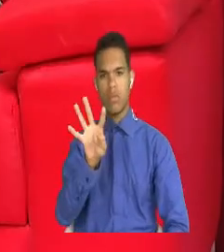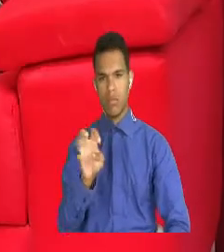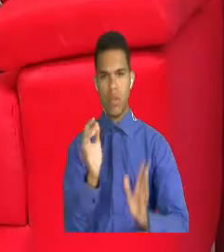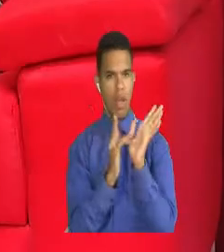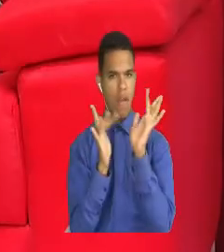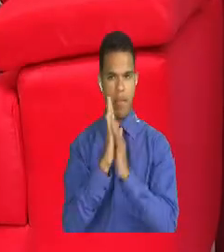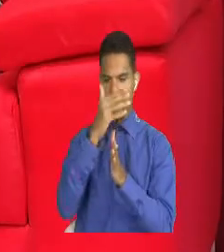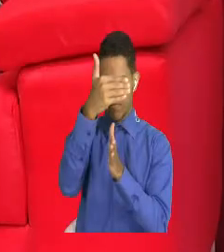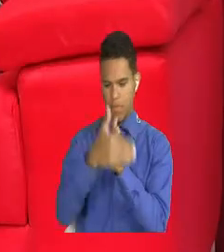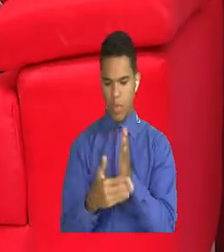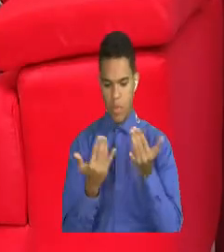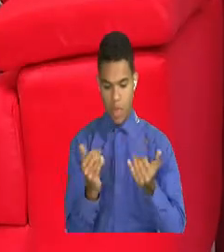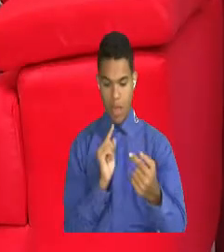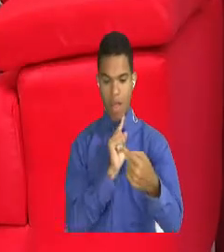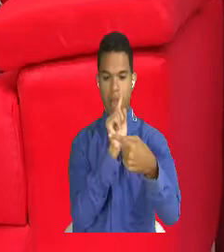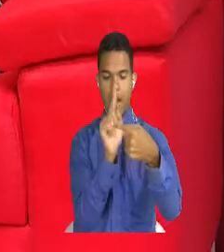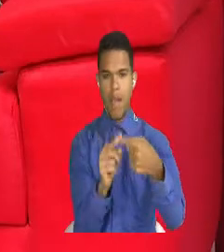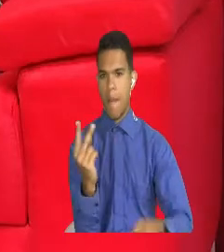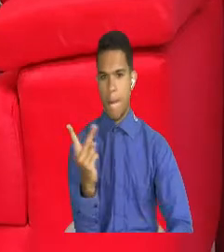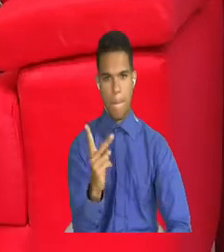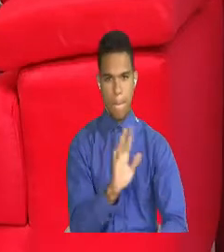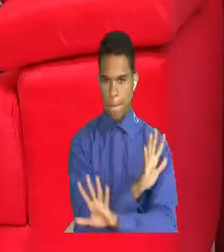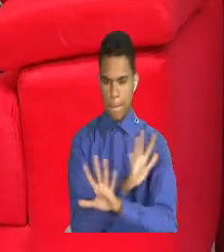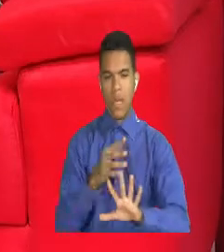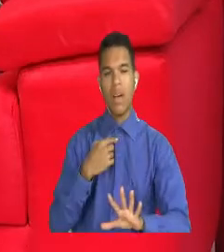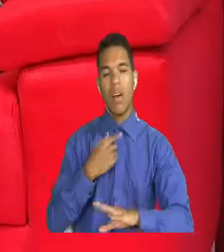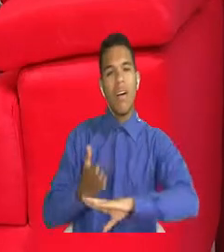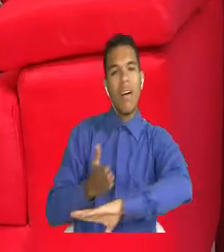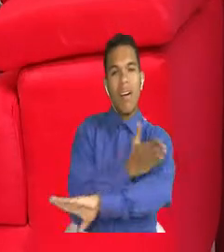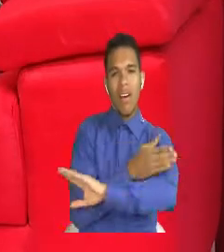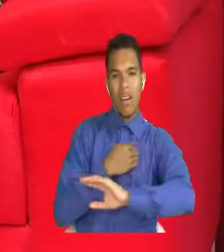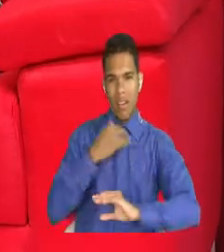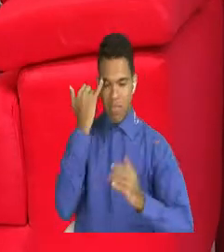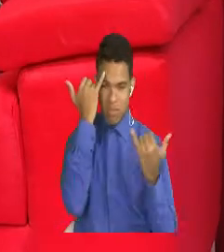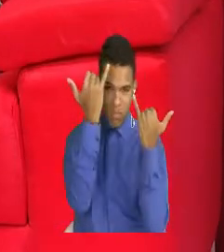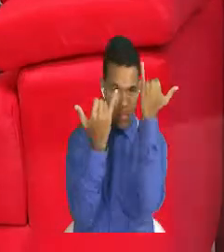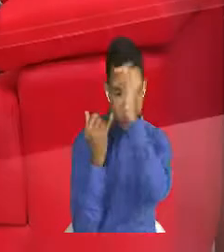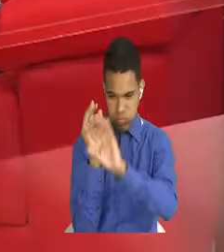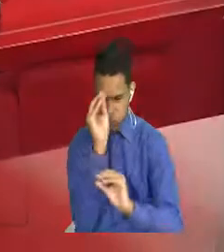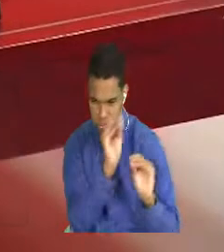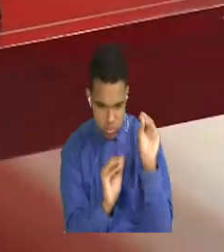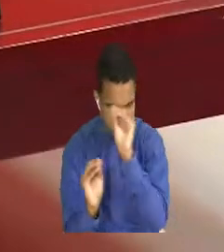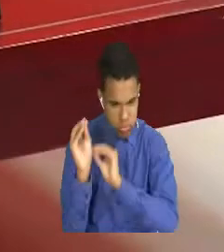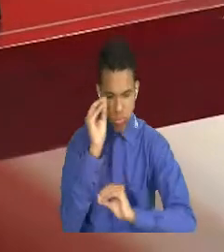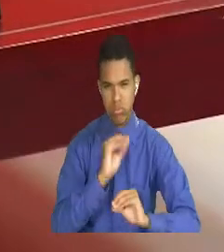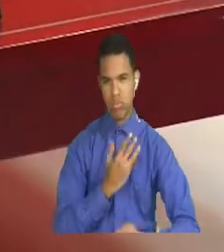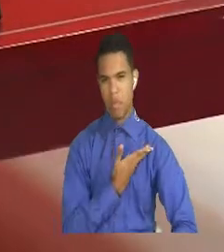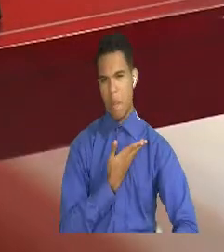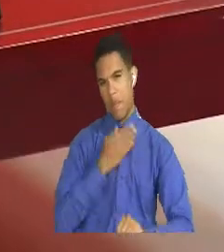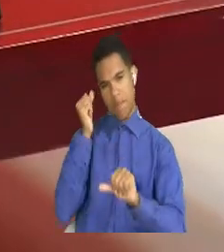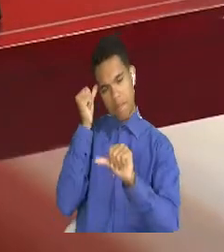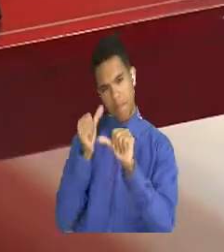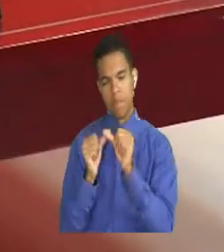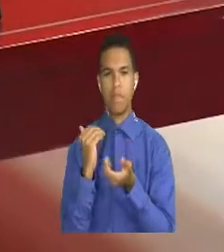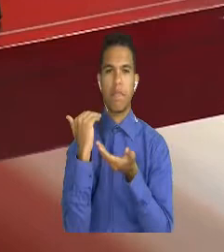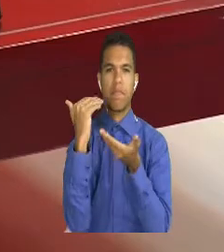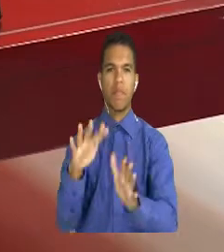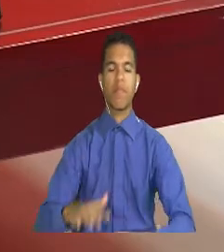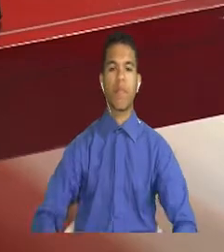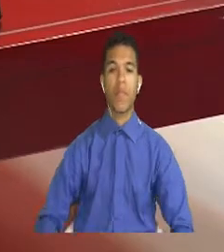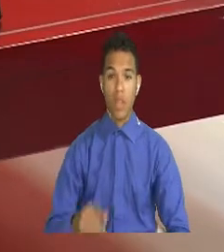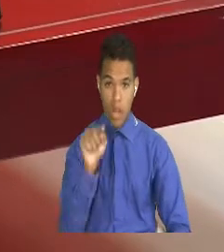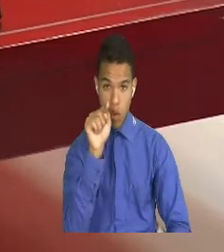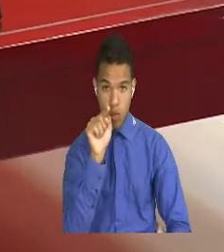tengan ustedes preparados y planeado el kit para su mamá. Bueno, entonces si ustedes en estos momentos todavía